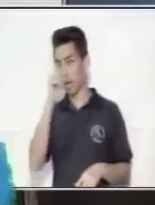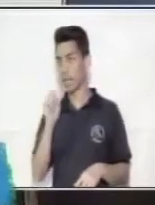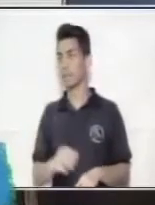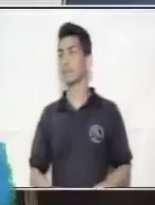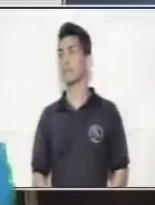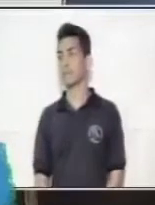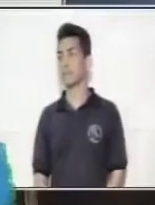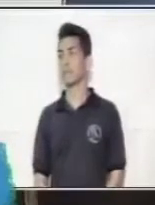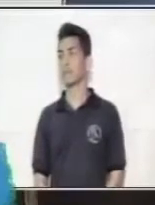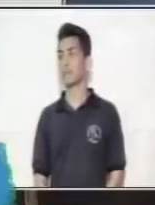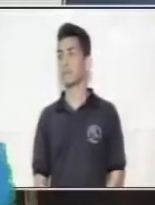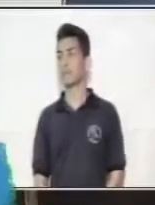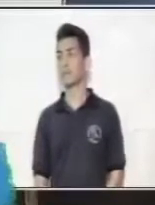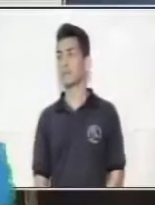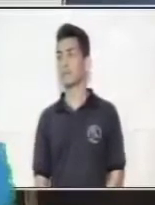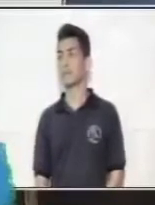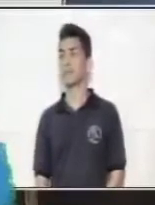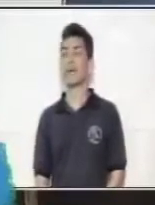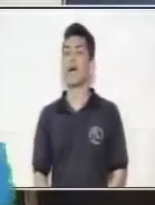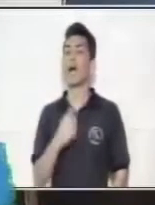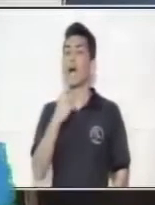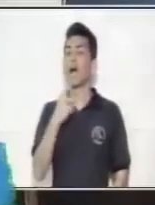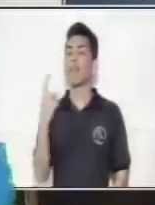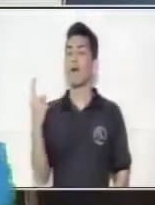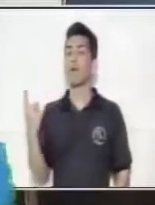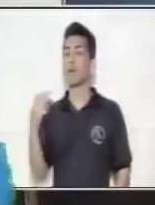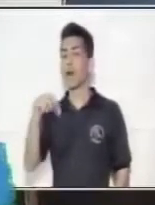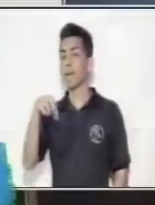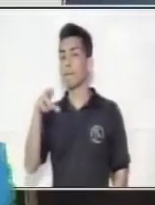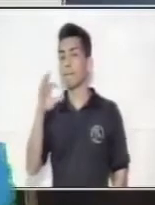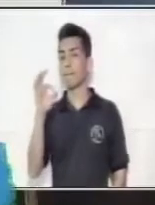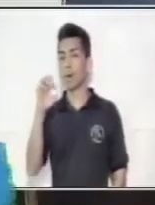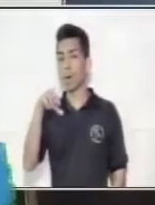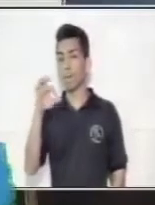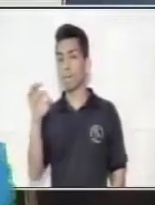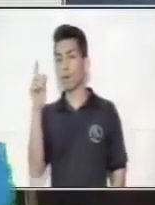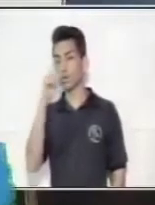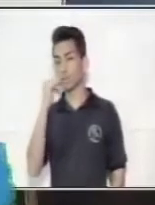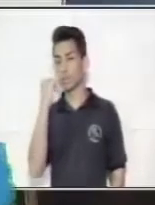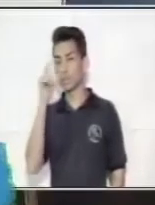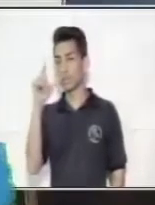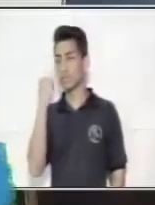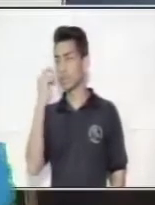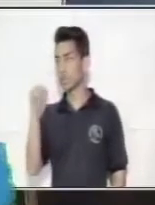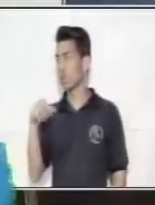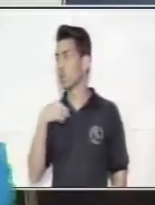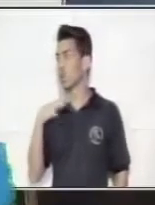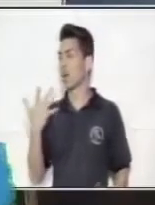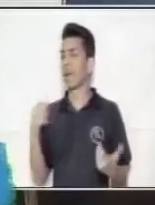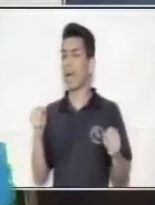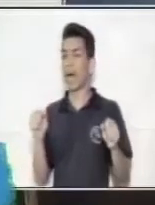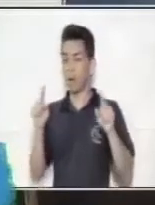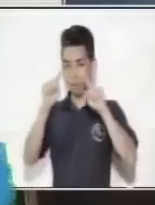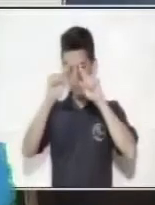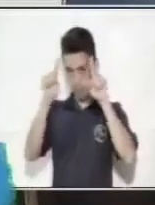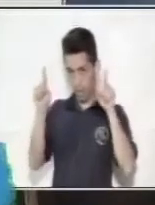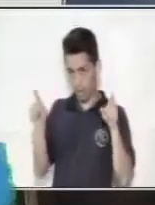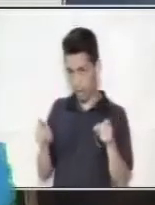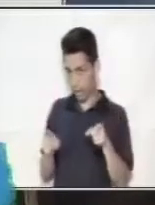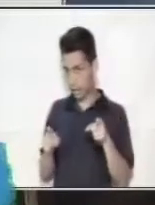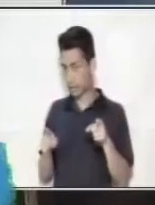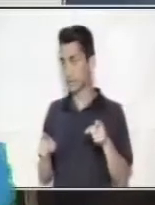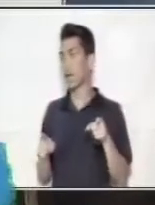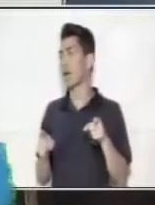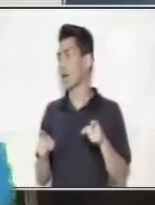compuesta, principalmente cada proposición nosotros las vamos a encerrar dentro de un paréntesis. Y de forma general vamos